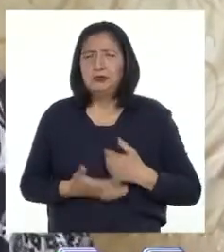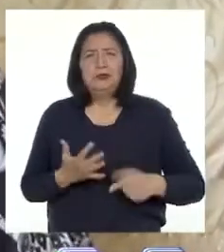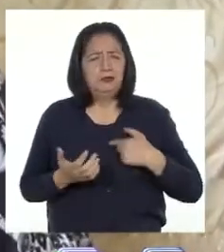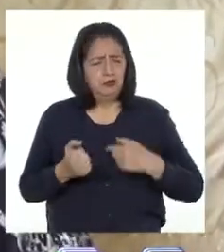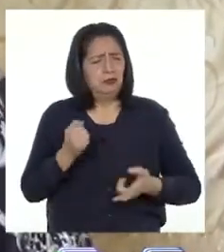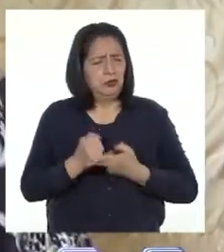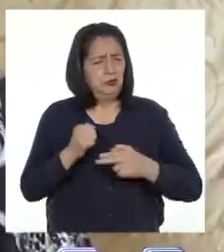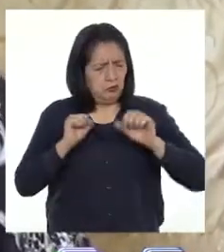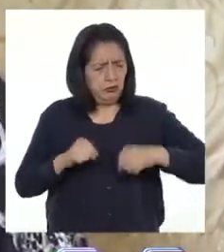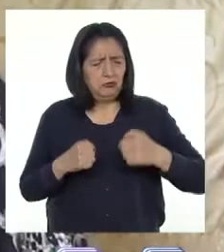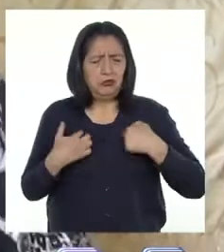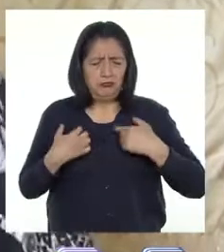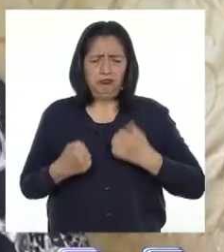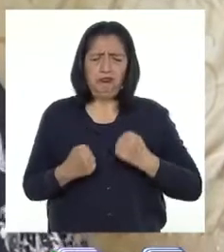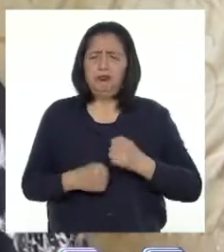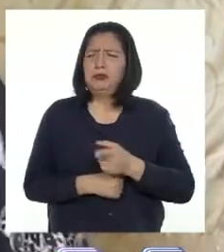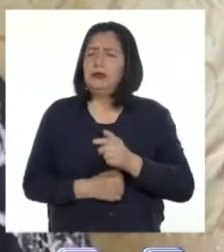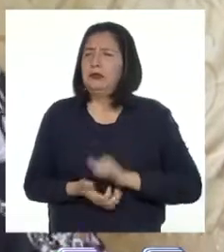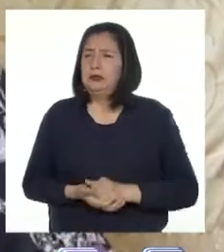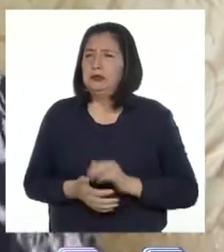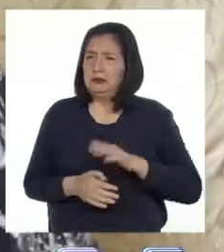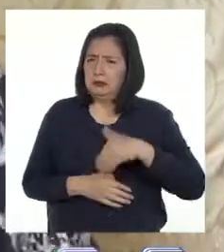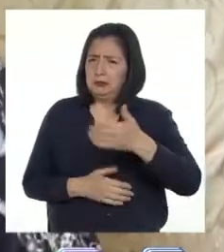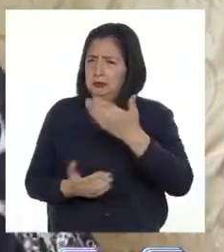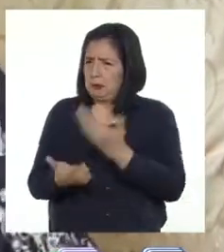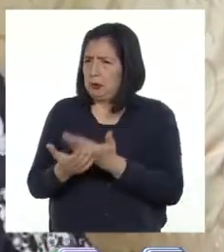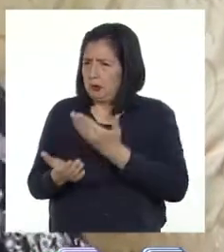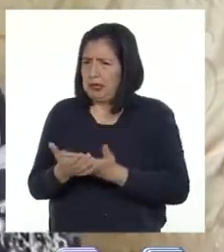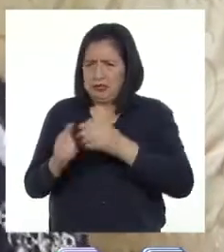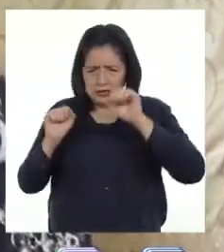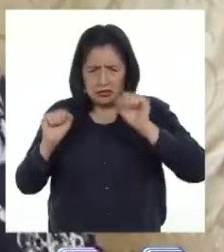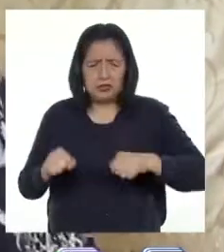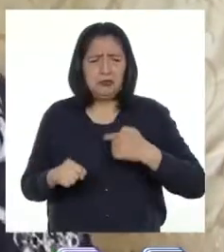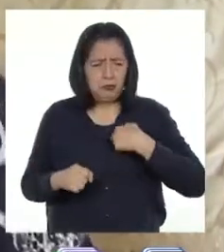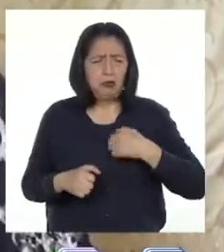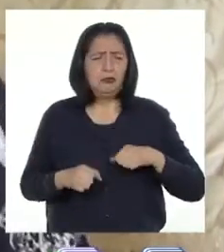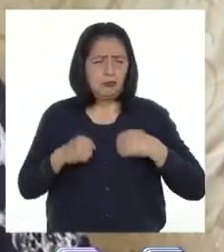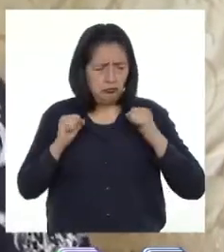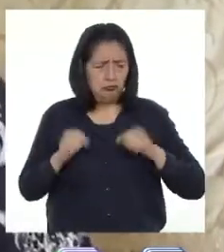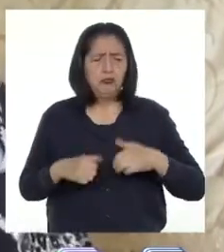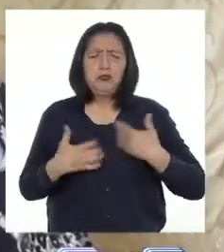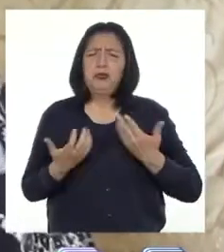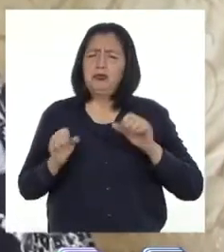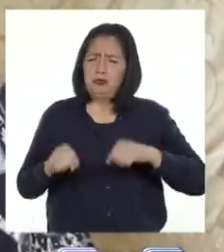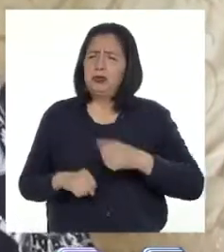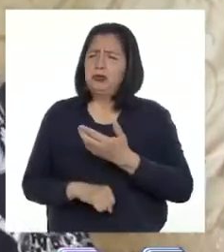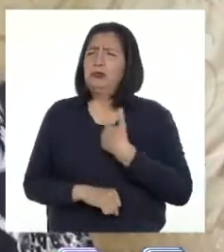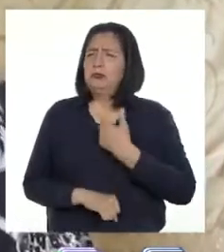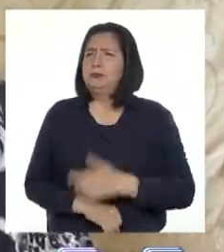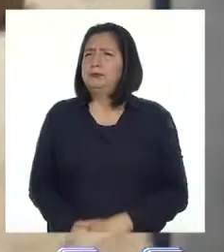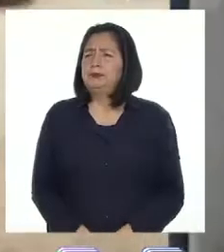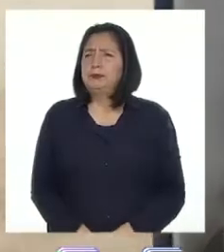estar segura y después demostrar que yo sí podía lograrlo.